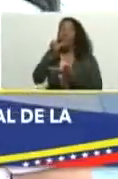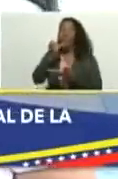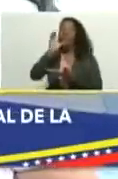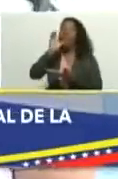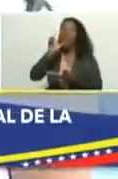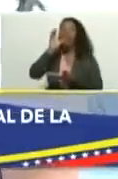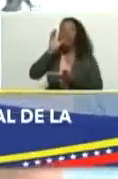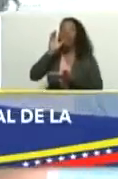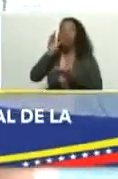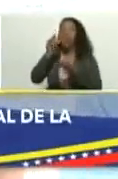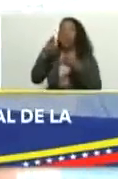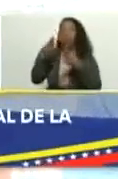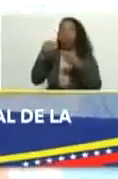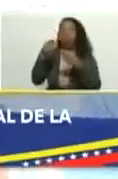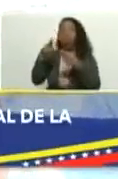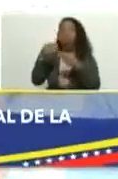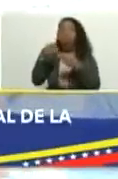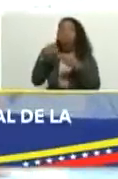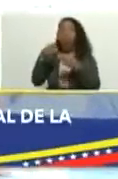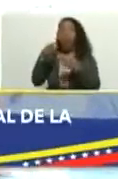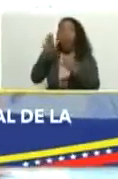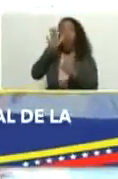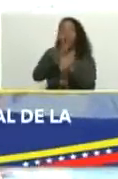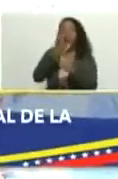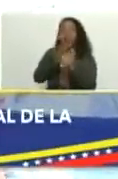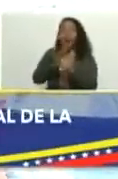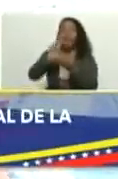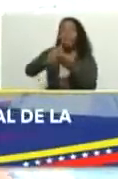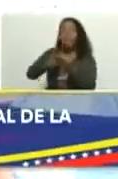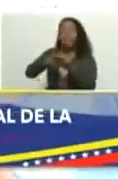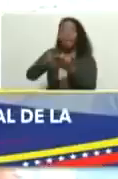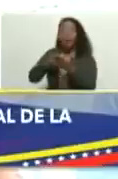vasos flexis, tapas de mantequilla,